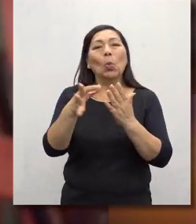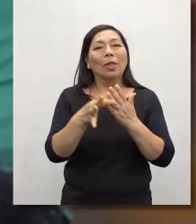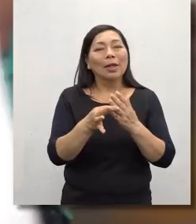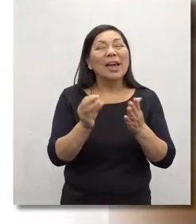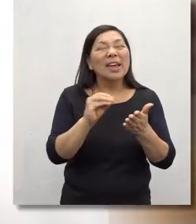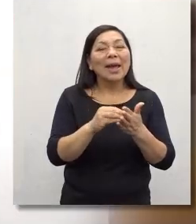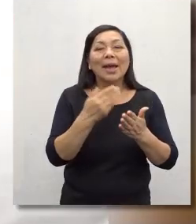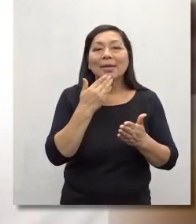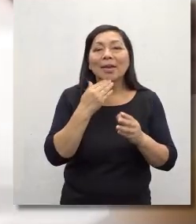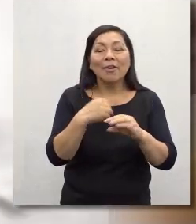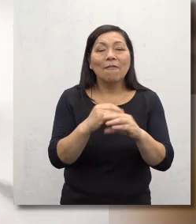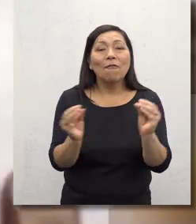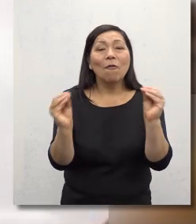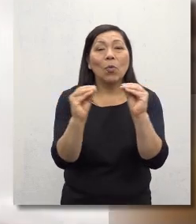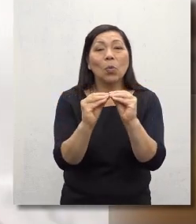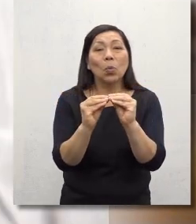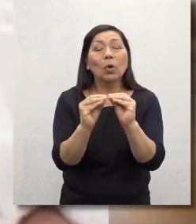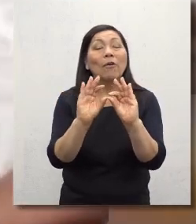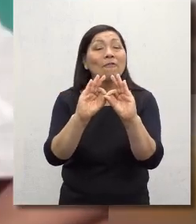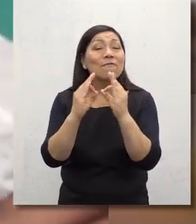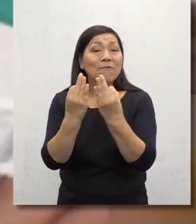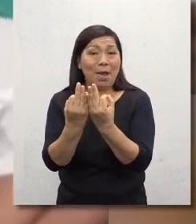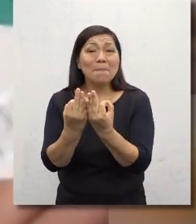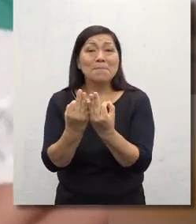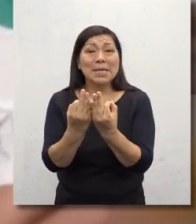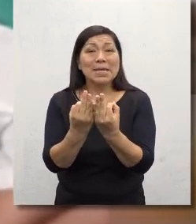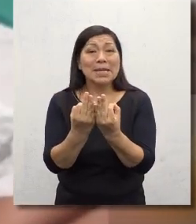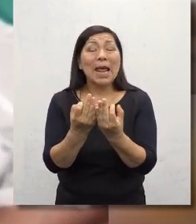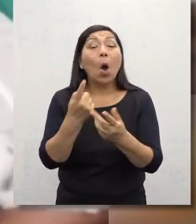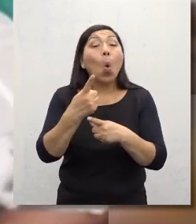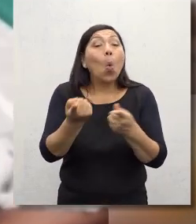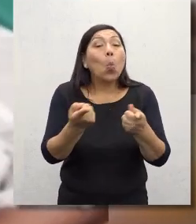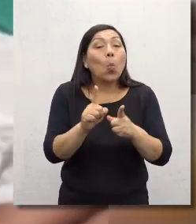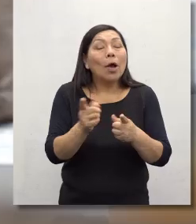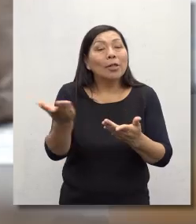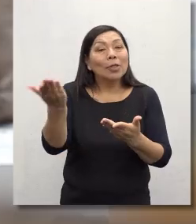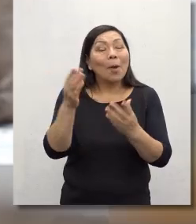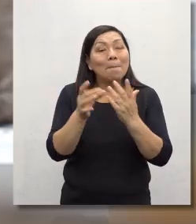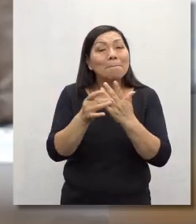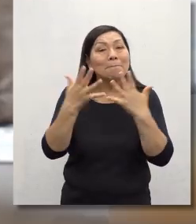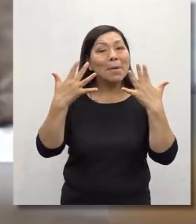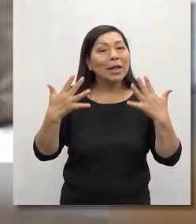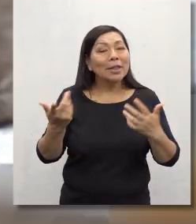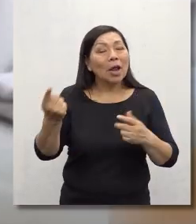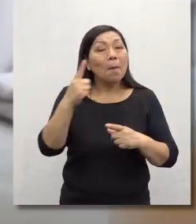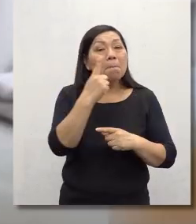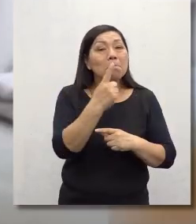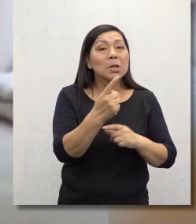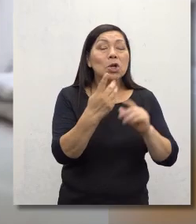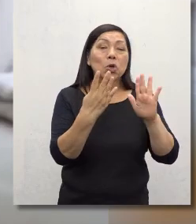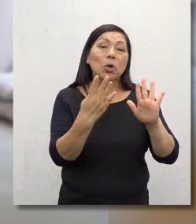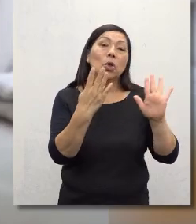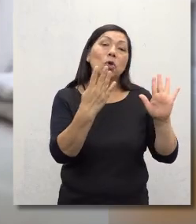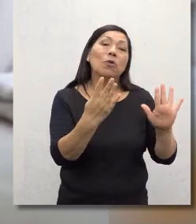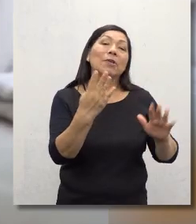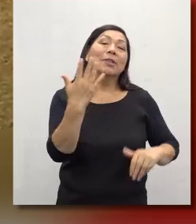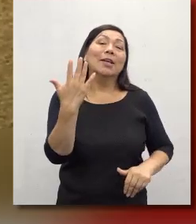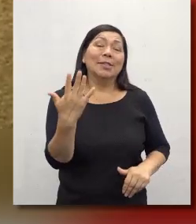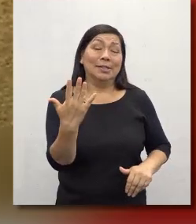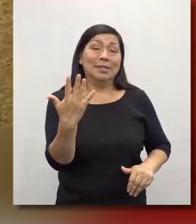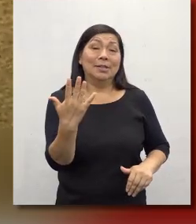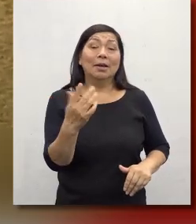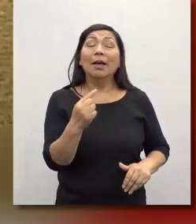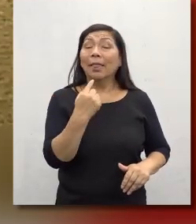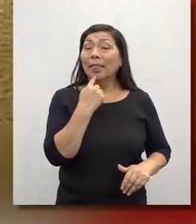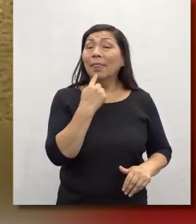esposa, quienes forman parte de su estructura familiar desde que contrajera matrimonio en 1995.